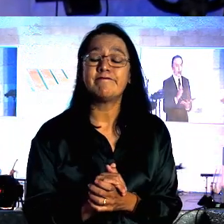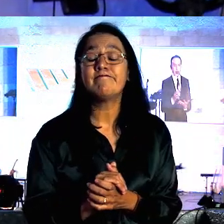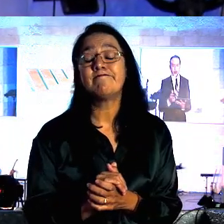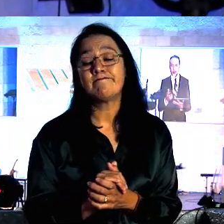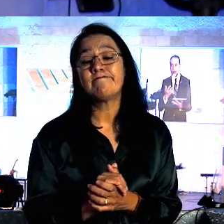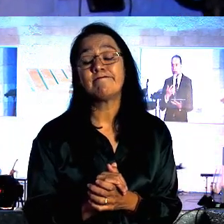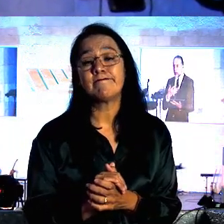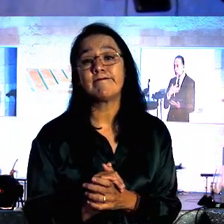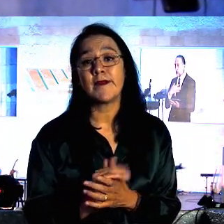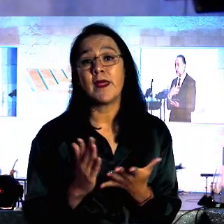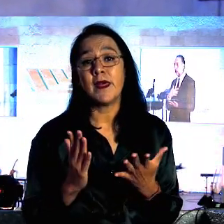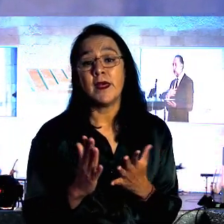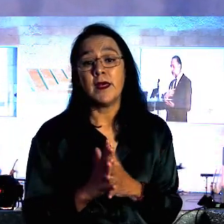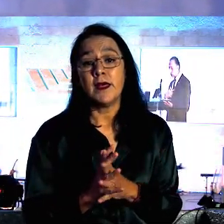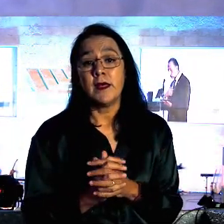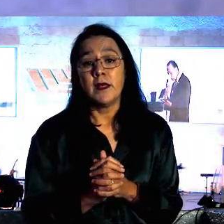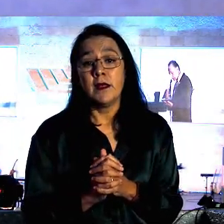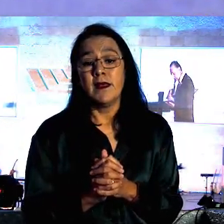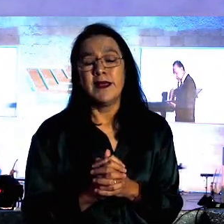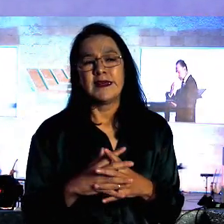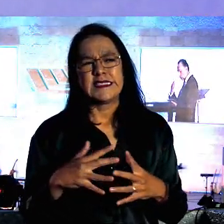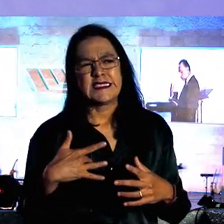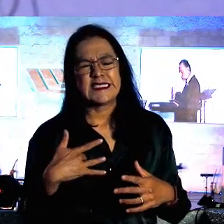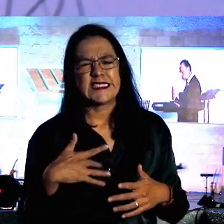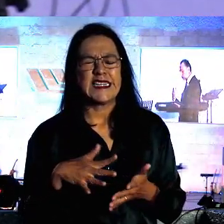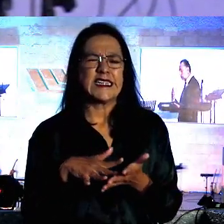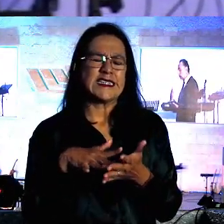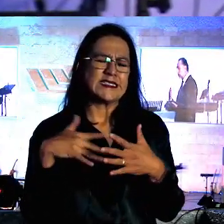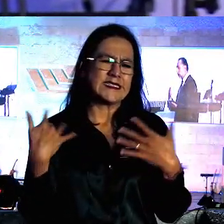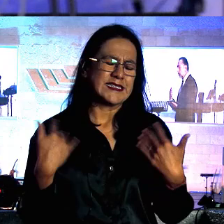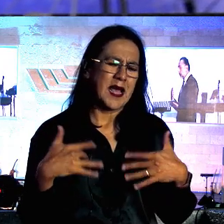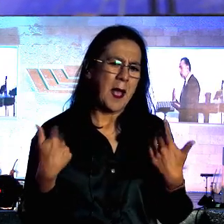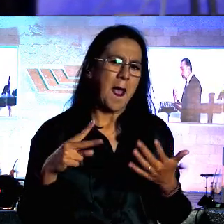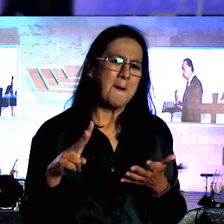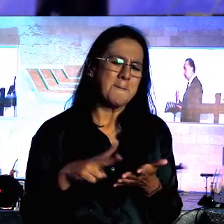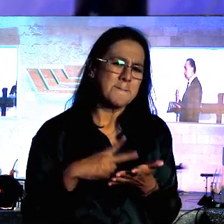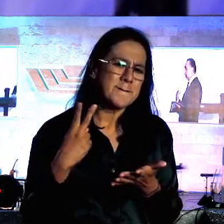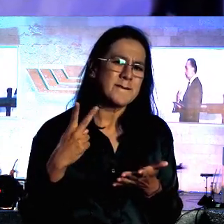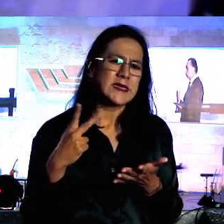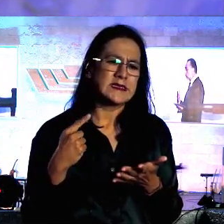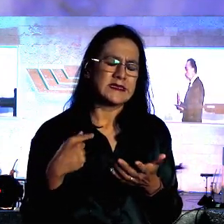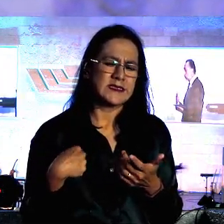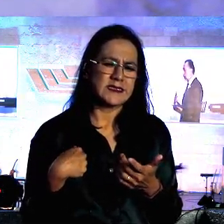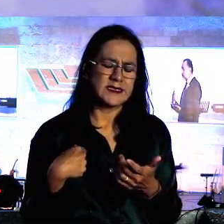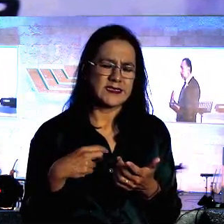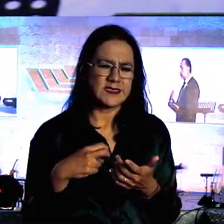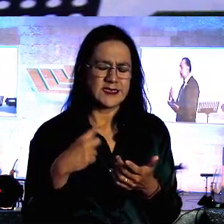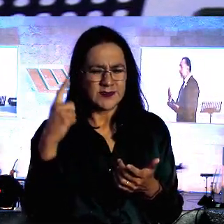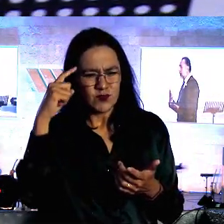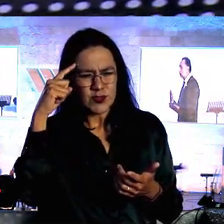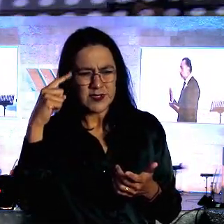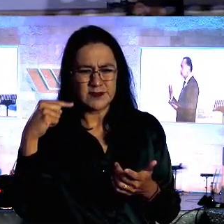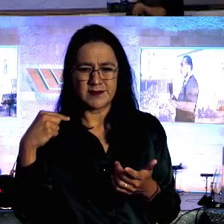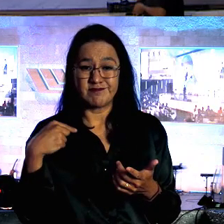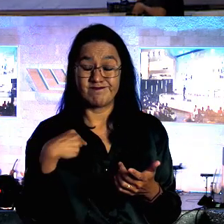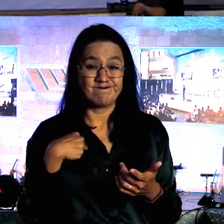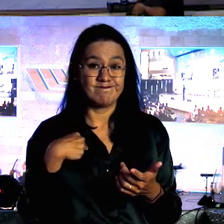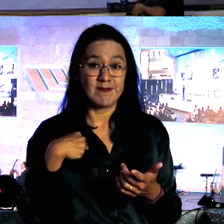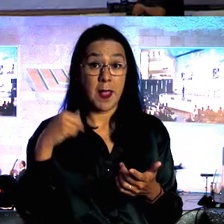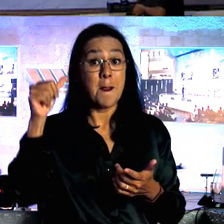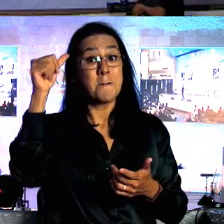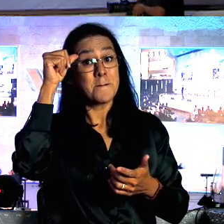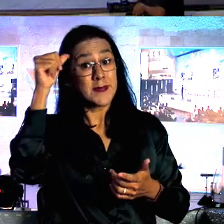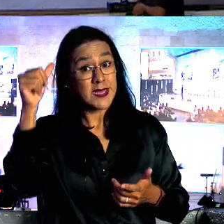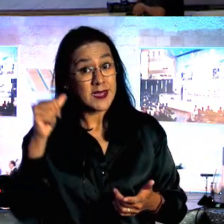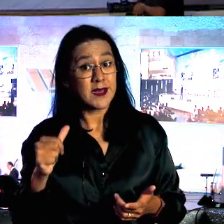lugar a dudas, a lo mejor nos molestan, no nos gusta, pero tenemos que llegar a la conclusión que es el pecado lo